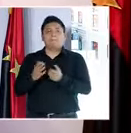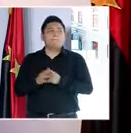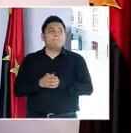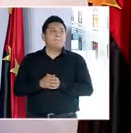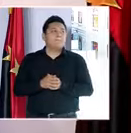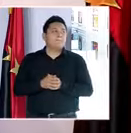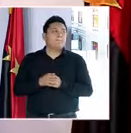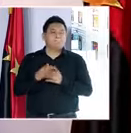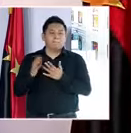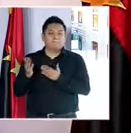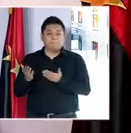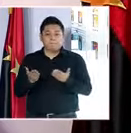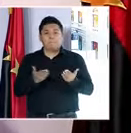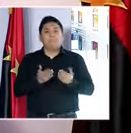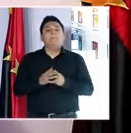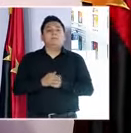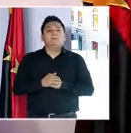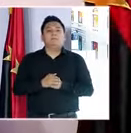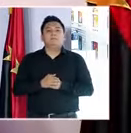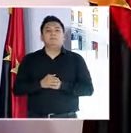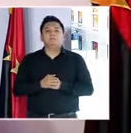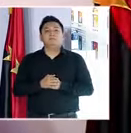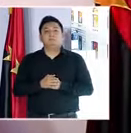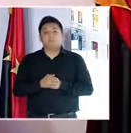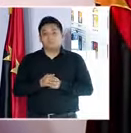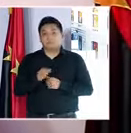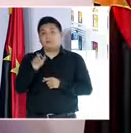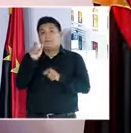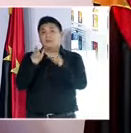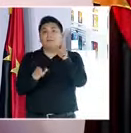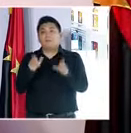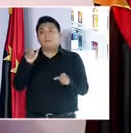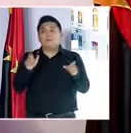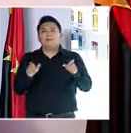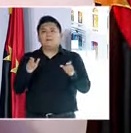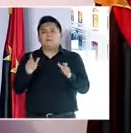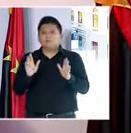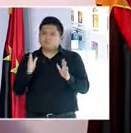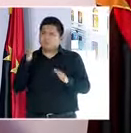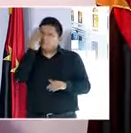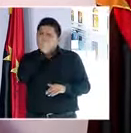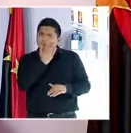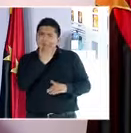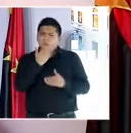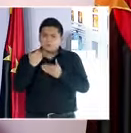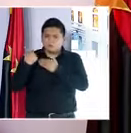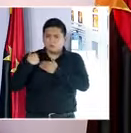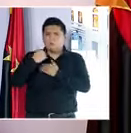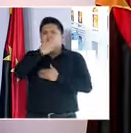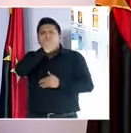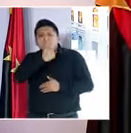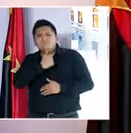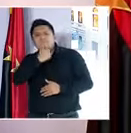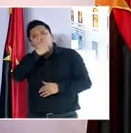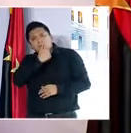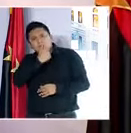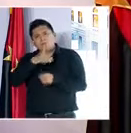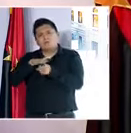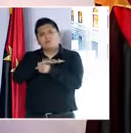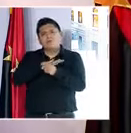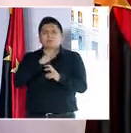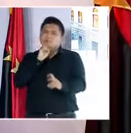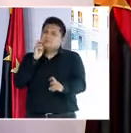estas líneas. El ser humano prueba su capacidad de resistir las